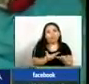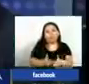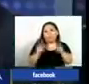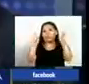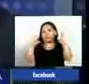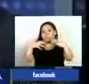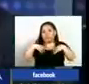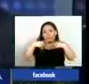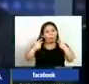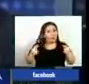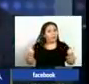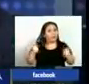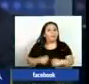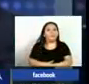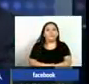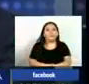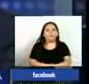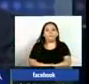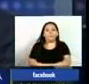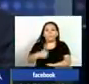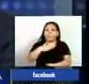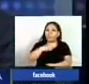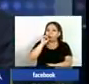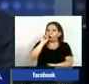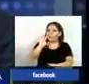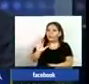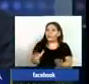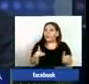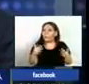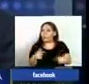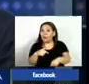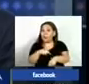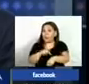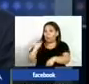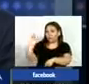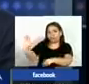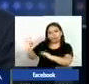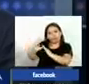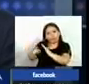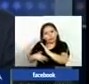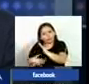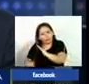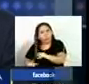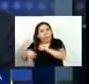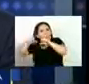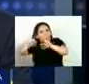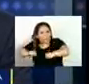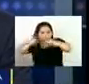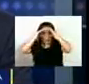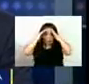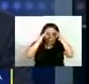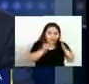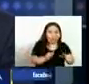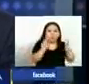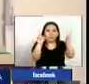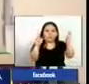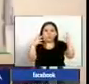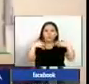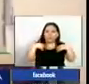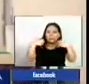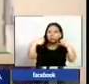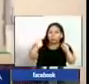eficaz digo que ahora es el momento para que el Congreso invierta en capacidades básicas esenciales de salud pública